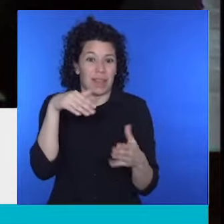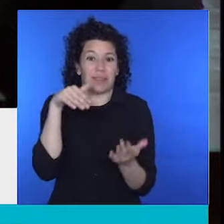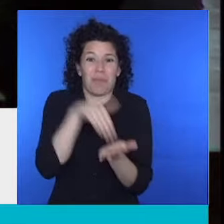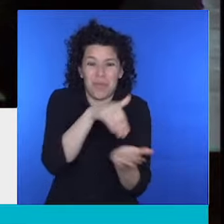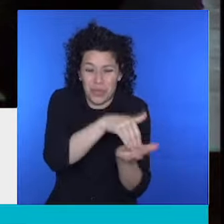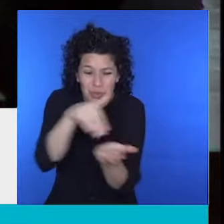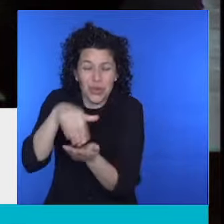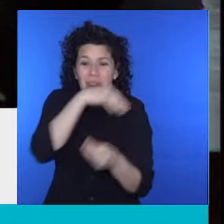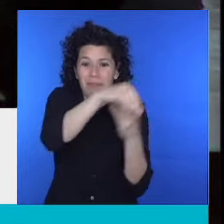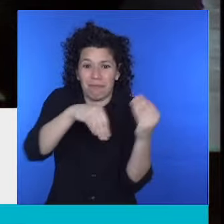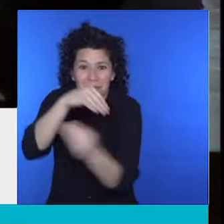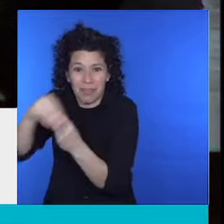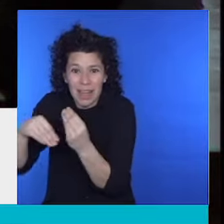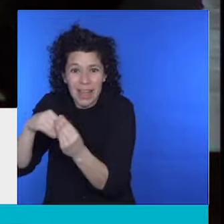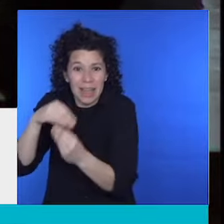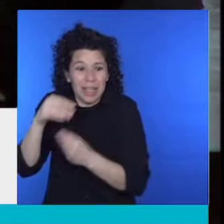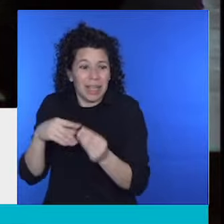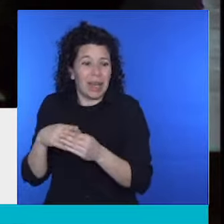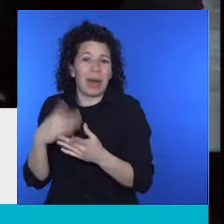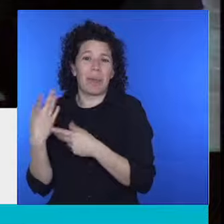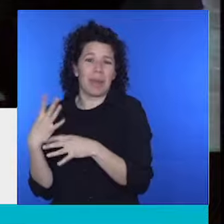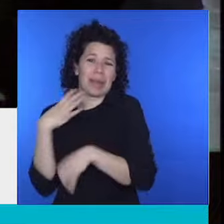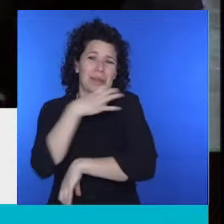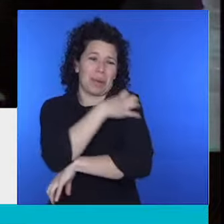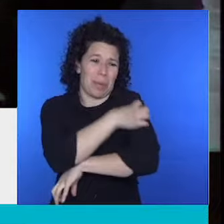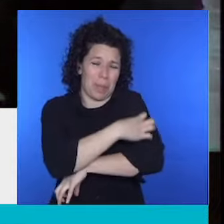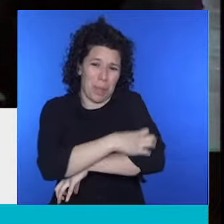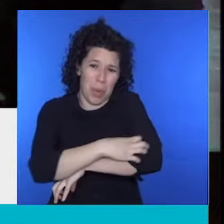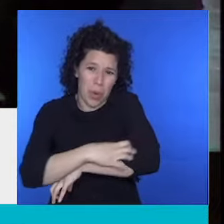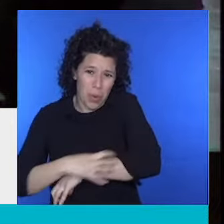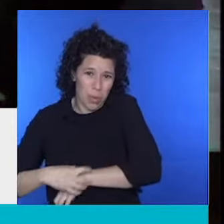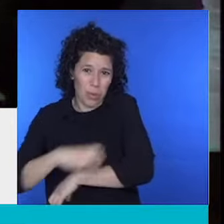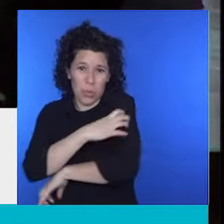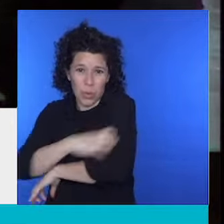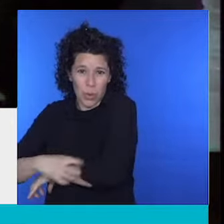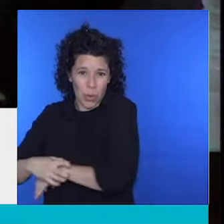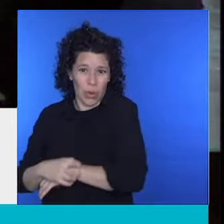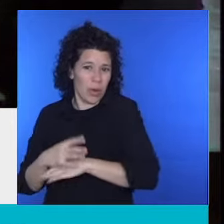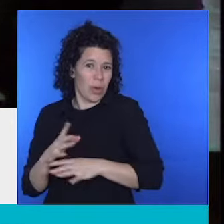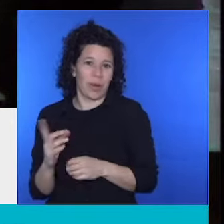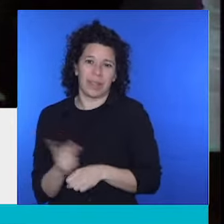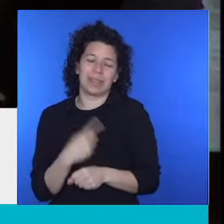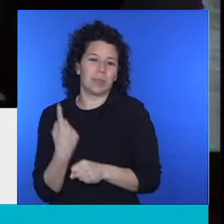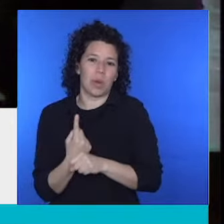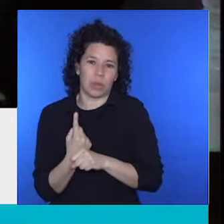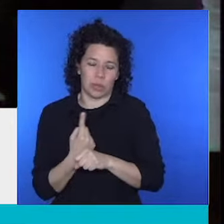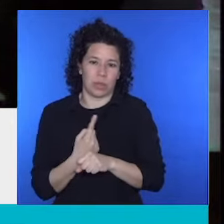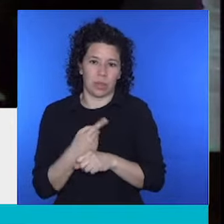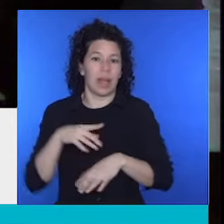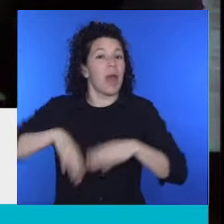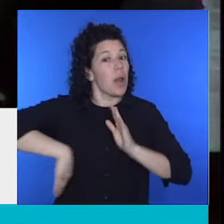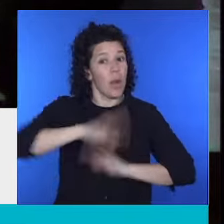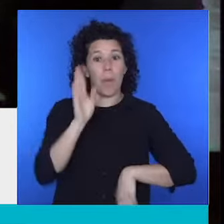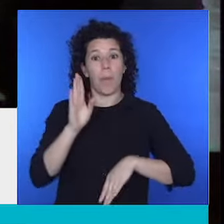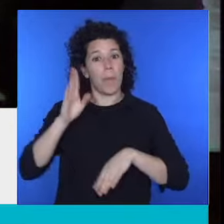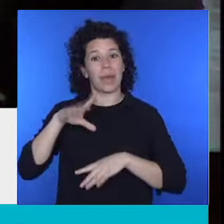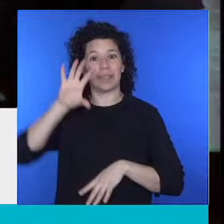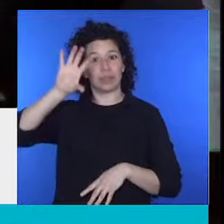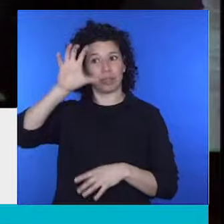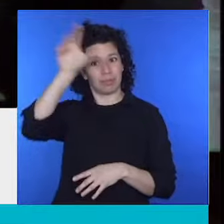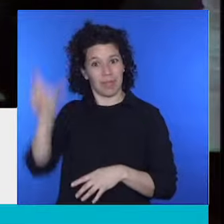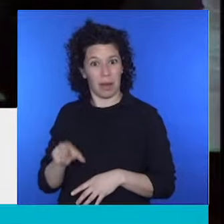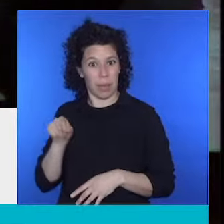que los índices de pobreza y de indigencia la provincia de Buenos Aires son de los más altos del país para nosotros la